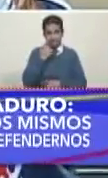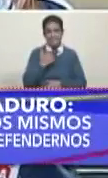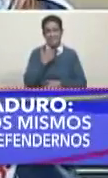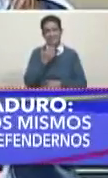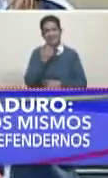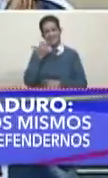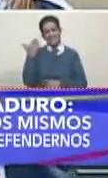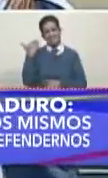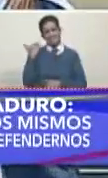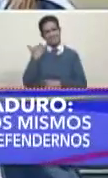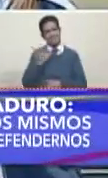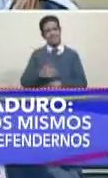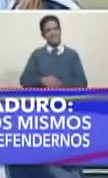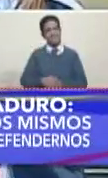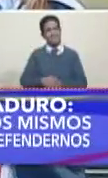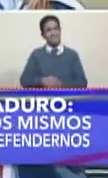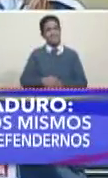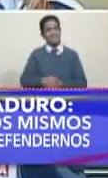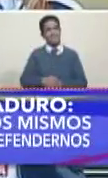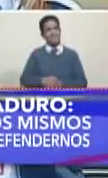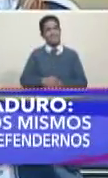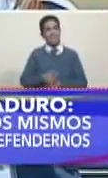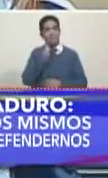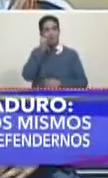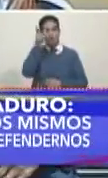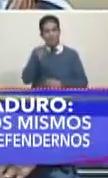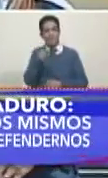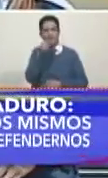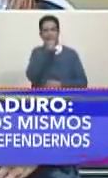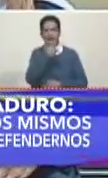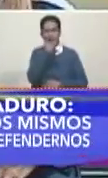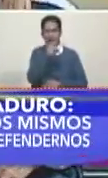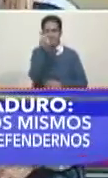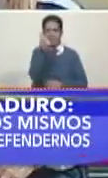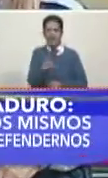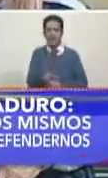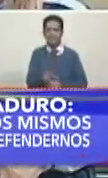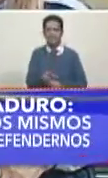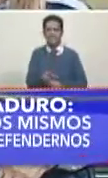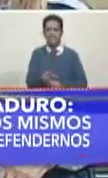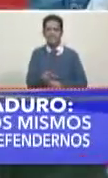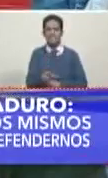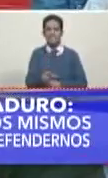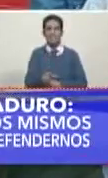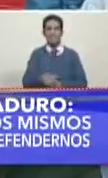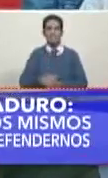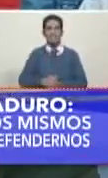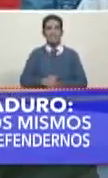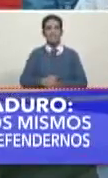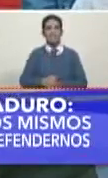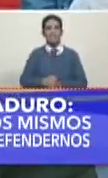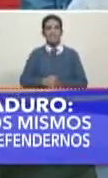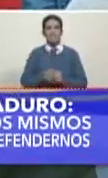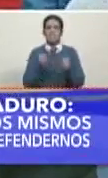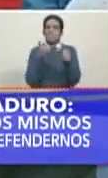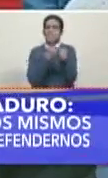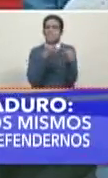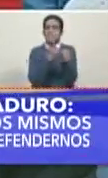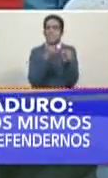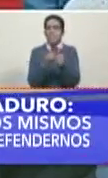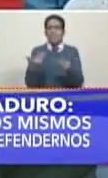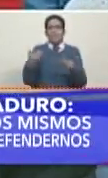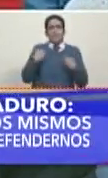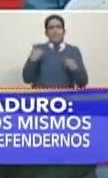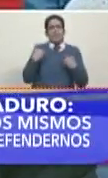recientemente el príncipe del merengue fue víctima de medidas de persecución